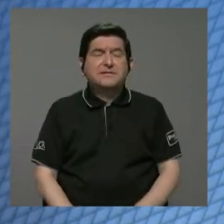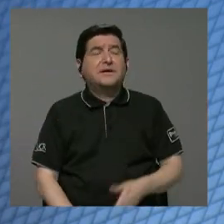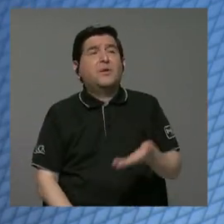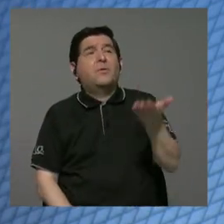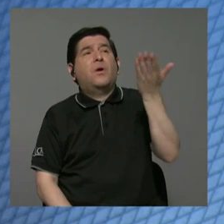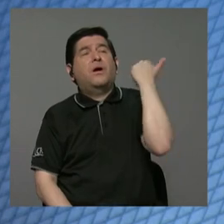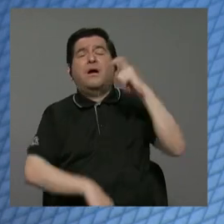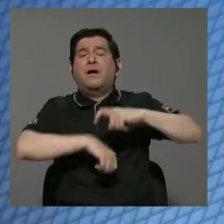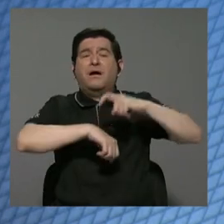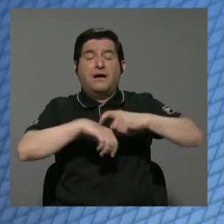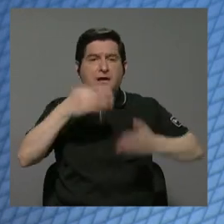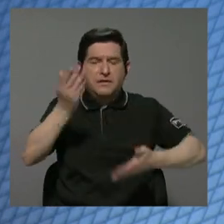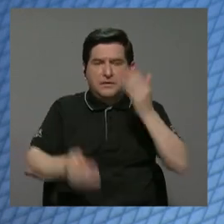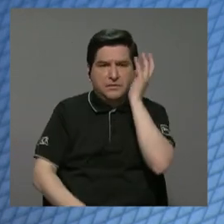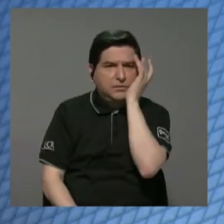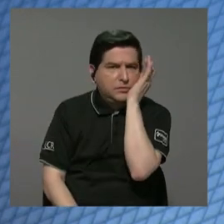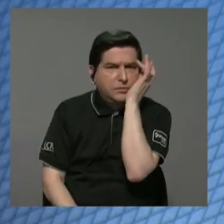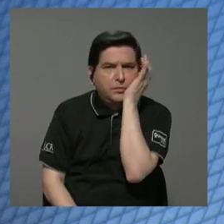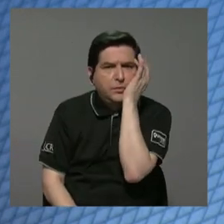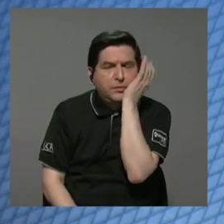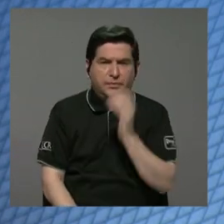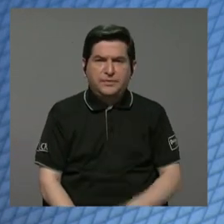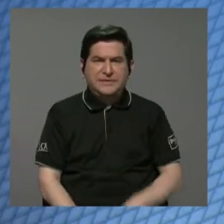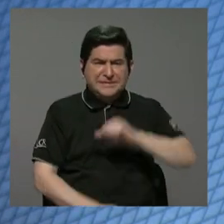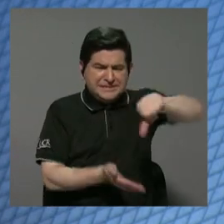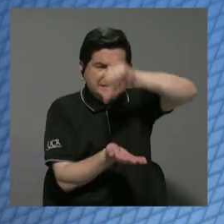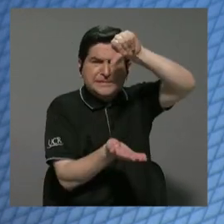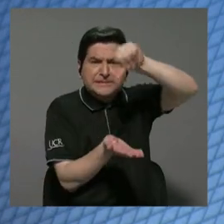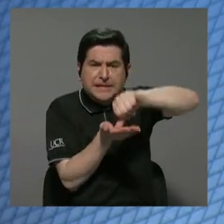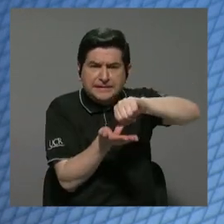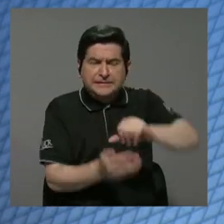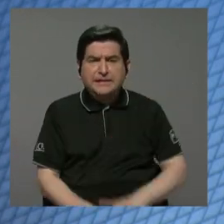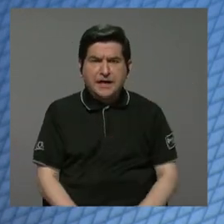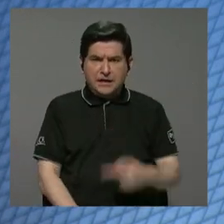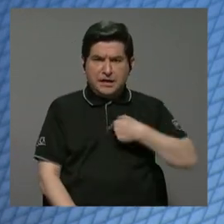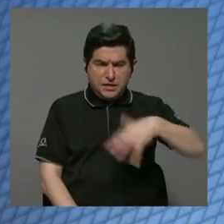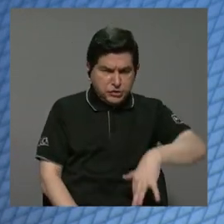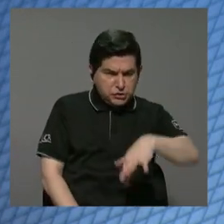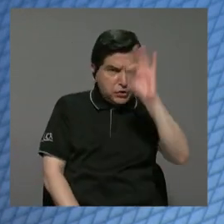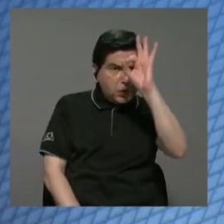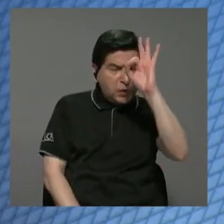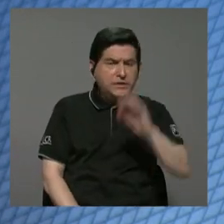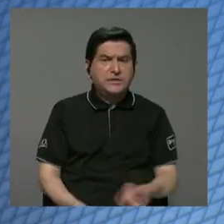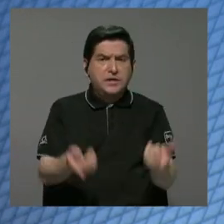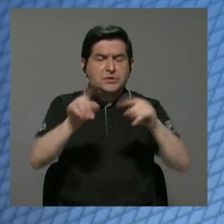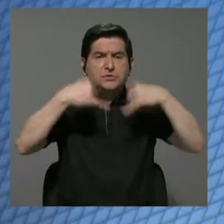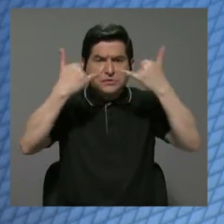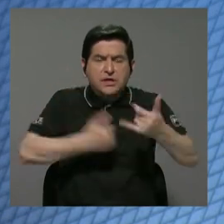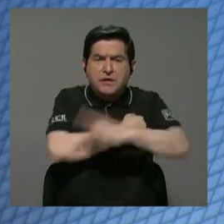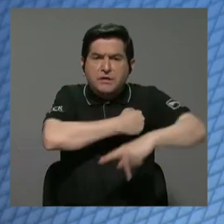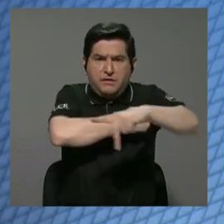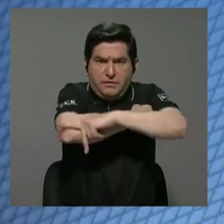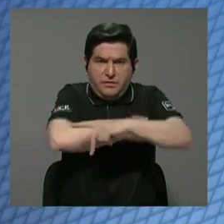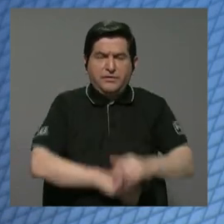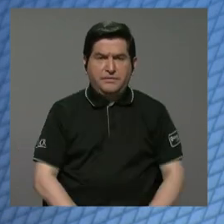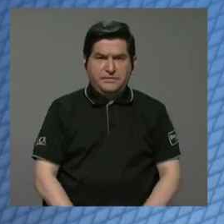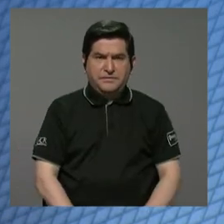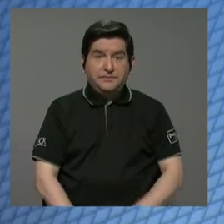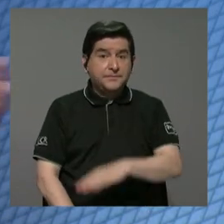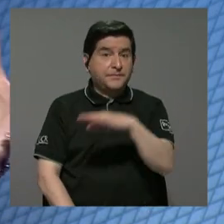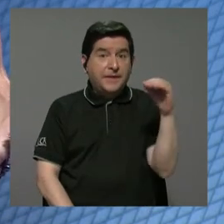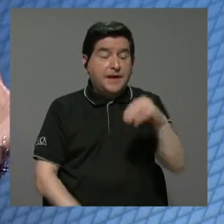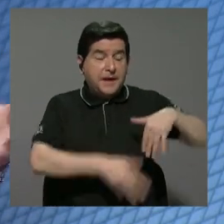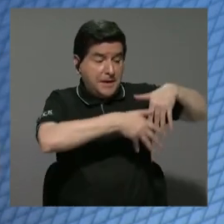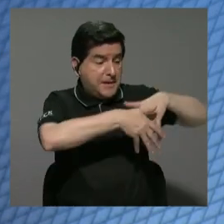y esa es quizás la preocupación, digamos, medular y general que yo encontraría en lo que está pasando en este país y de la que